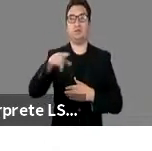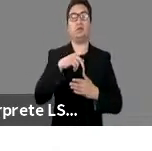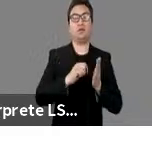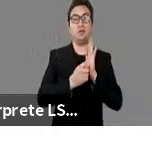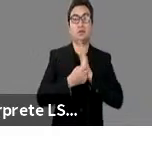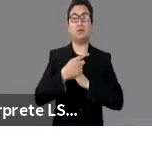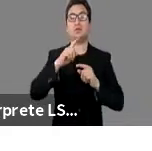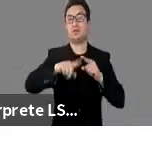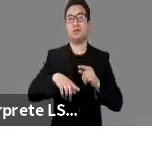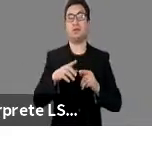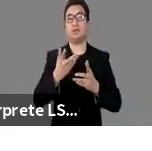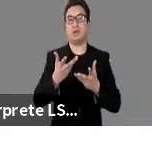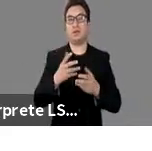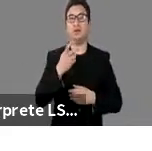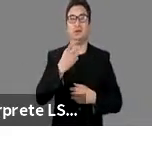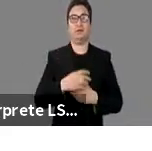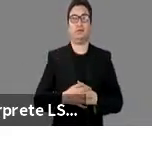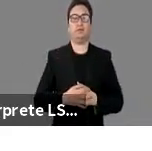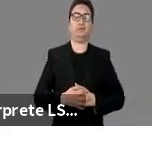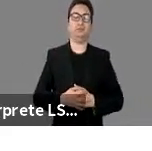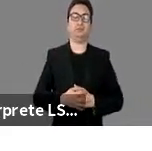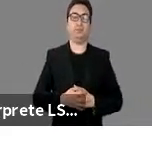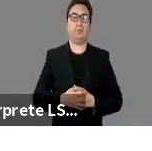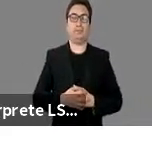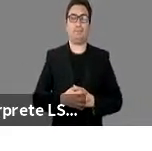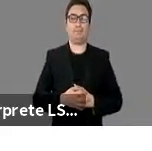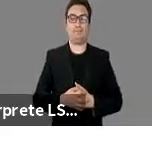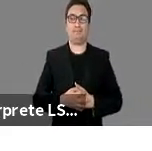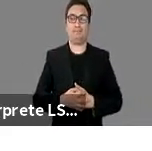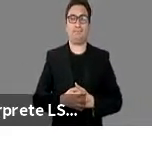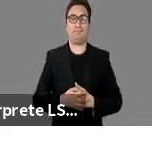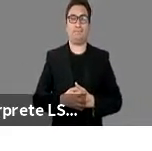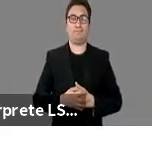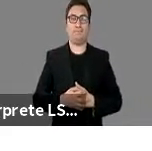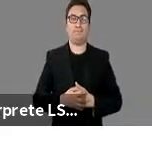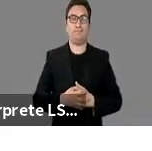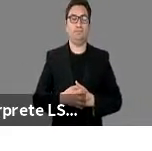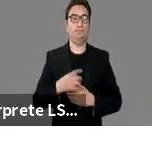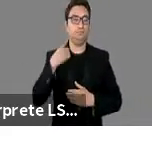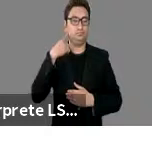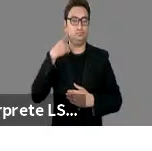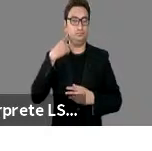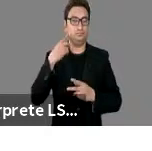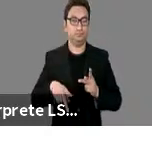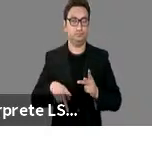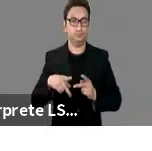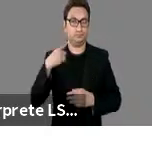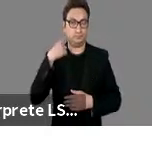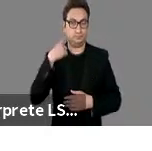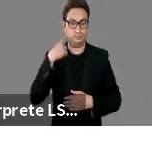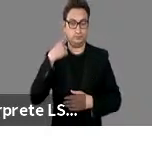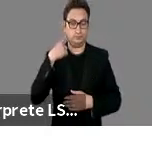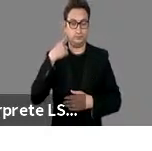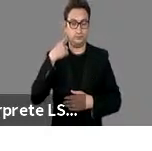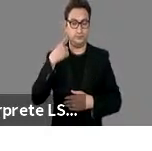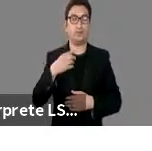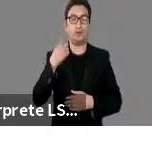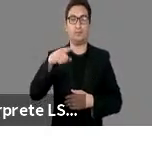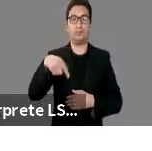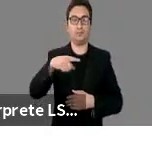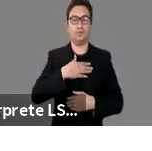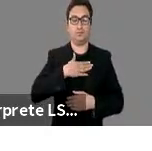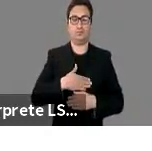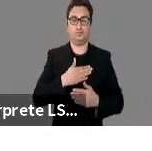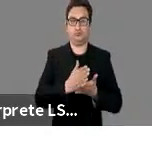como salpicadas de impartición de justicia dentro de los juzgados. Un caso concreto: tuve un problema con una persona